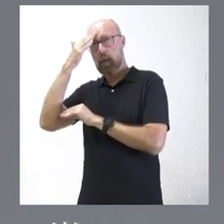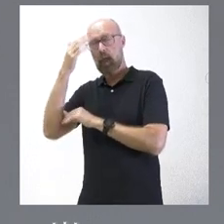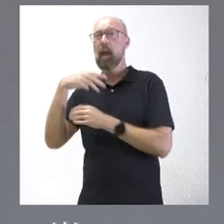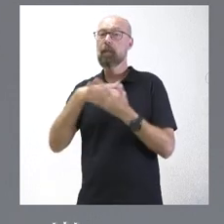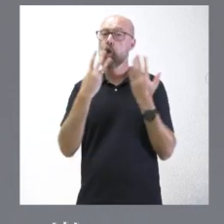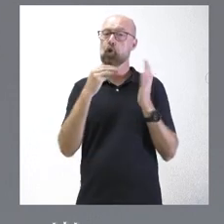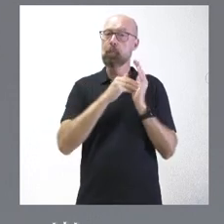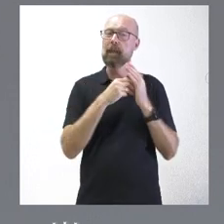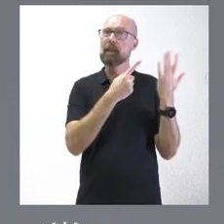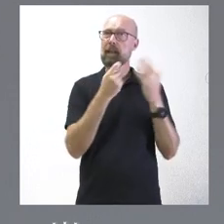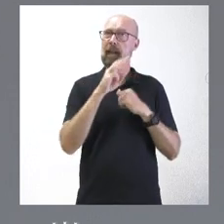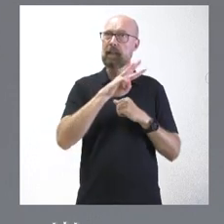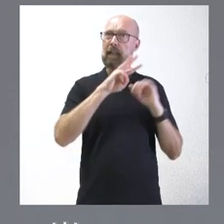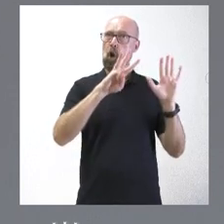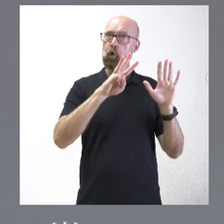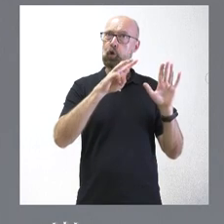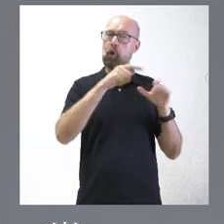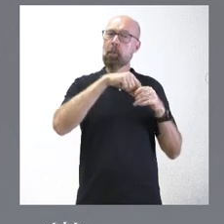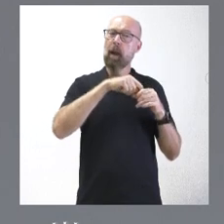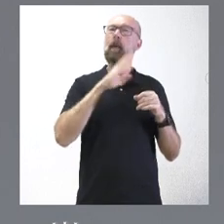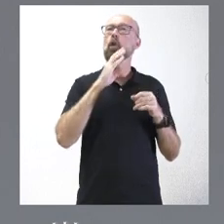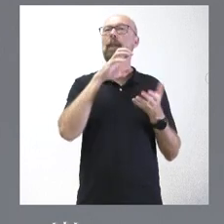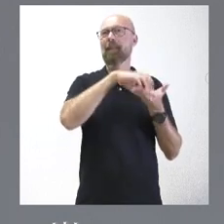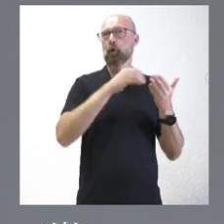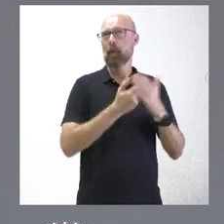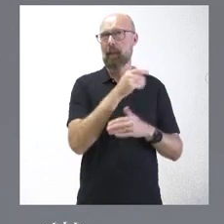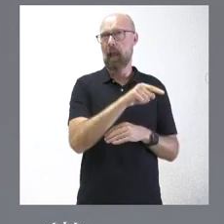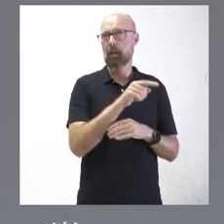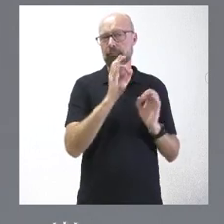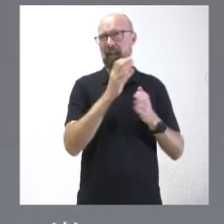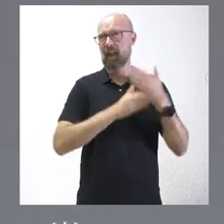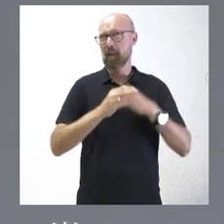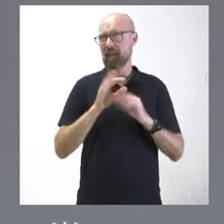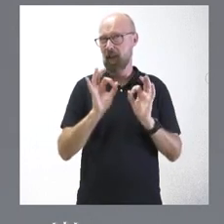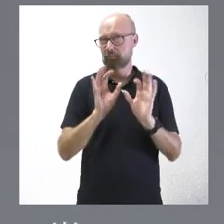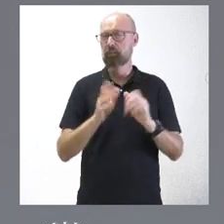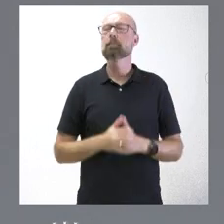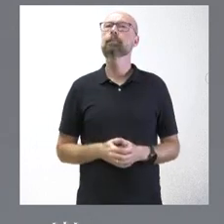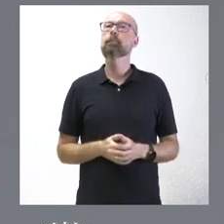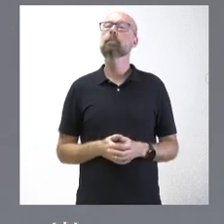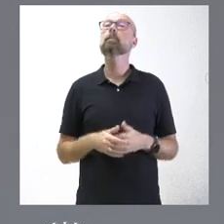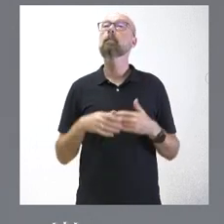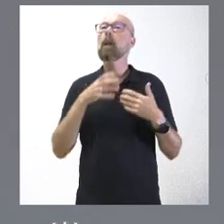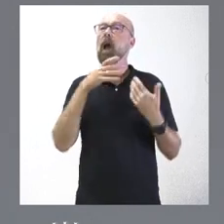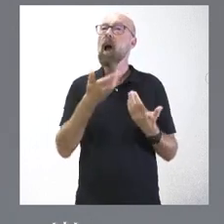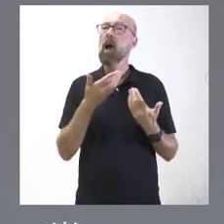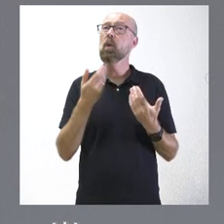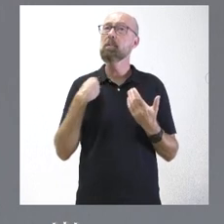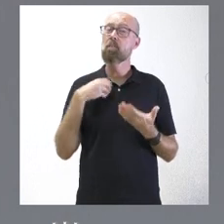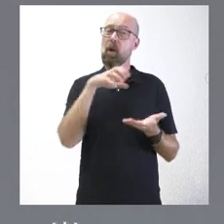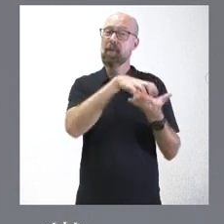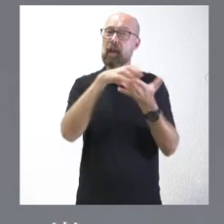18.638 son en centros de día ahora mismo la ocupación en centros